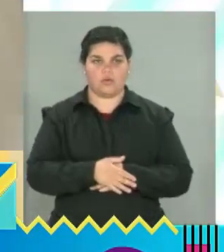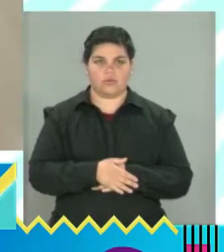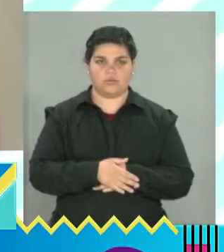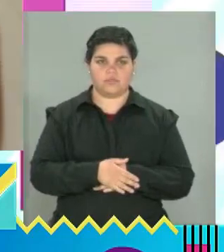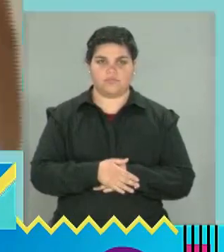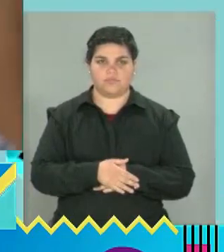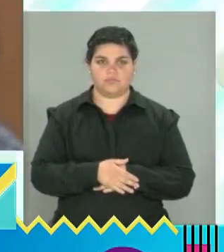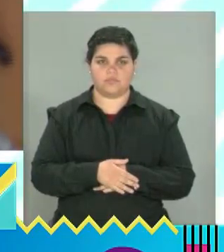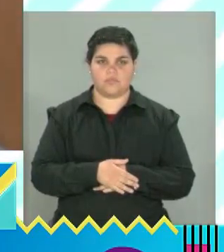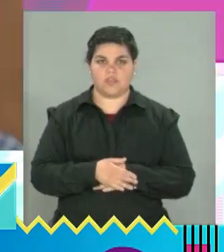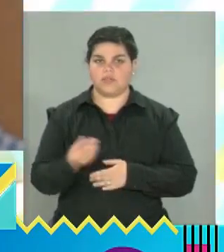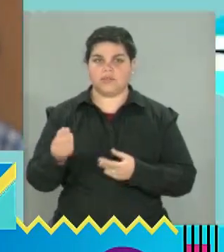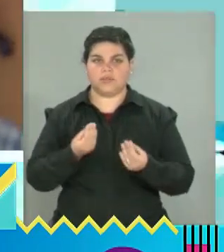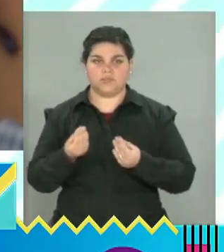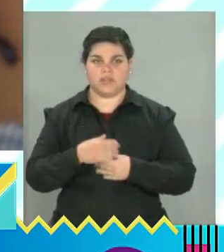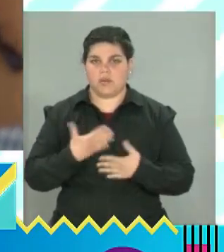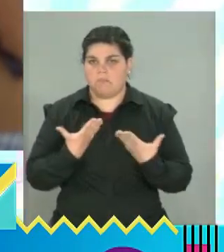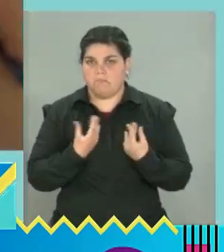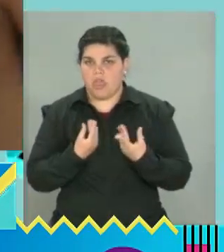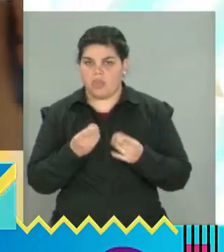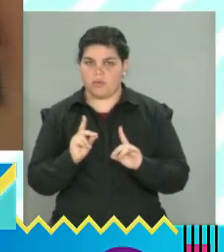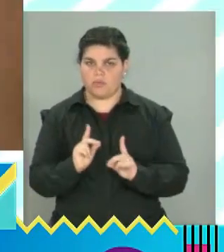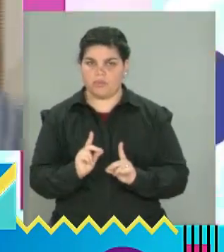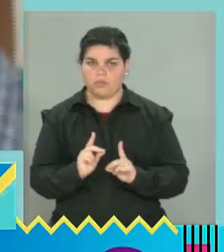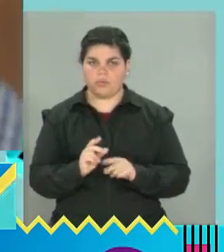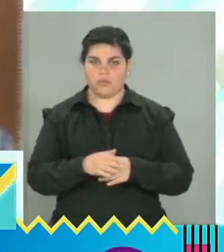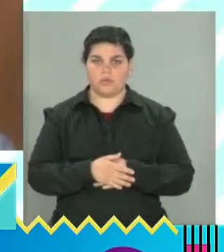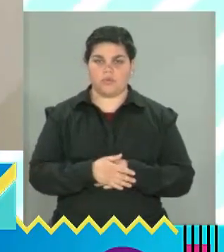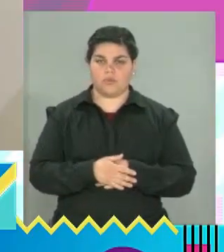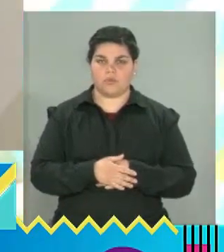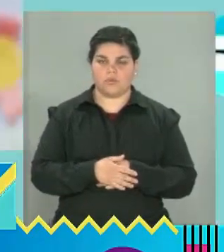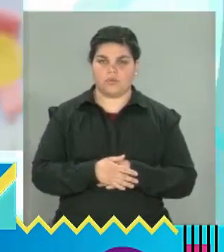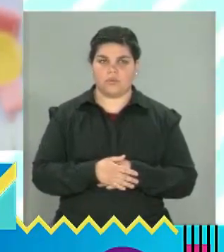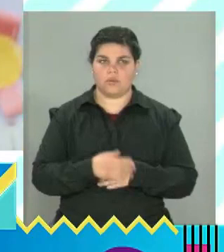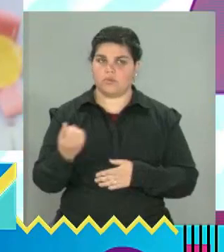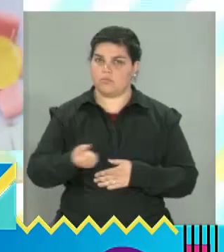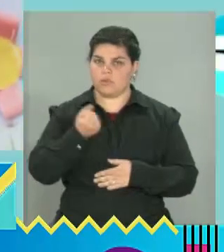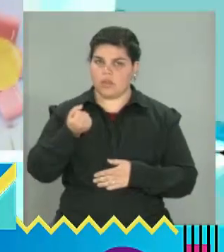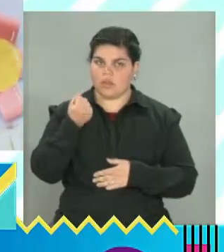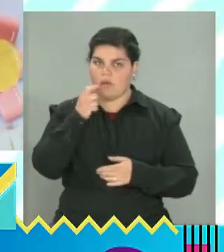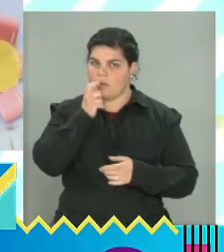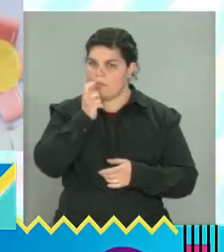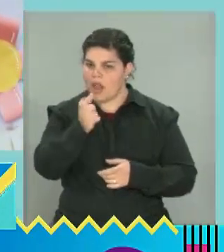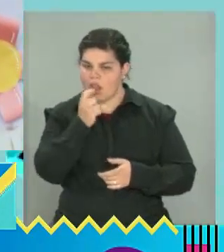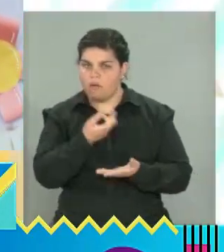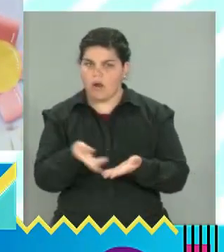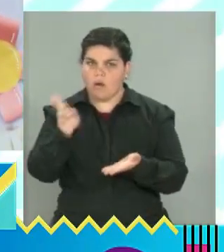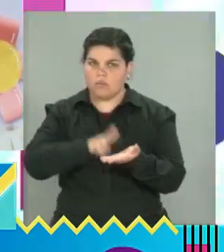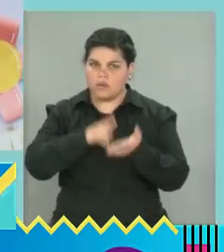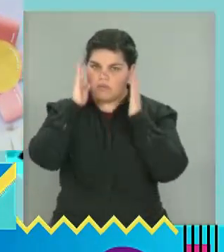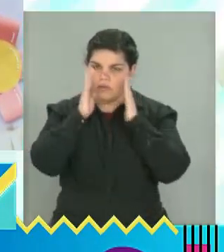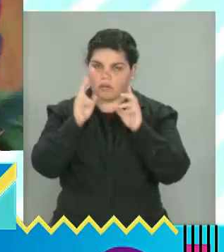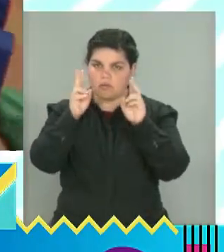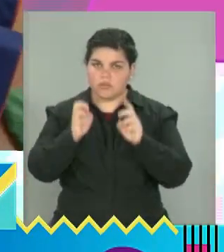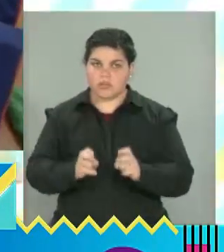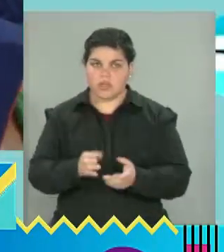hay. Entonces, no tener miedo por ahí a rever, digamos, estas terminologías y entender de que las terminologías neutrales,